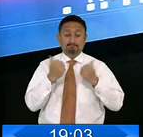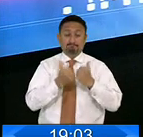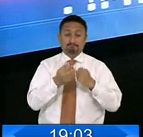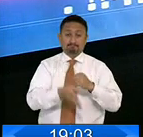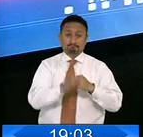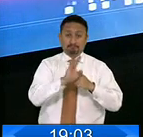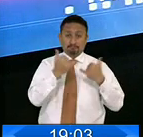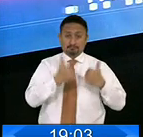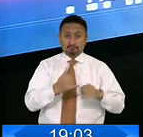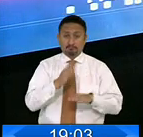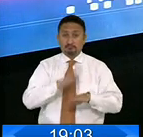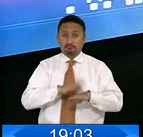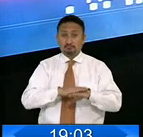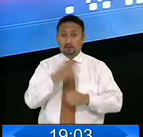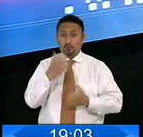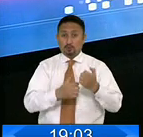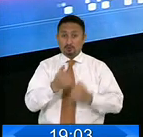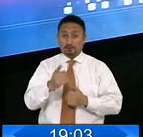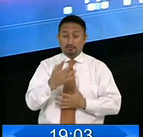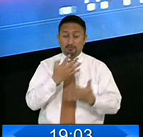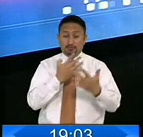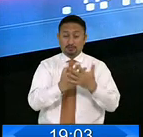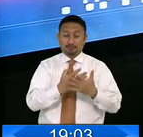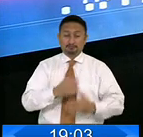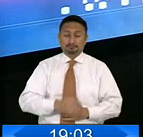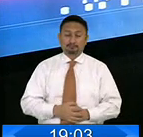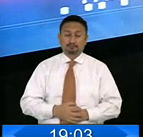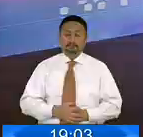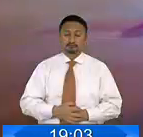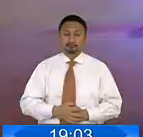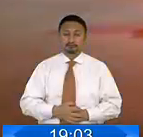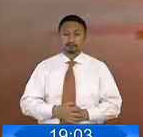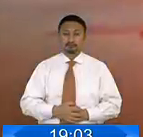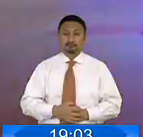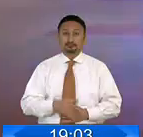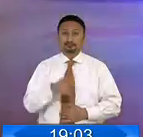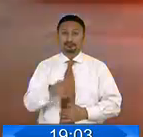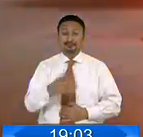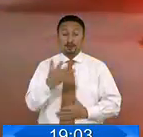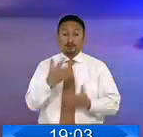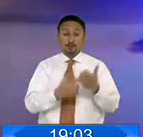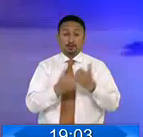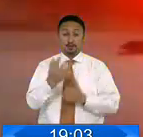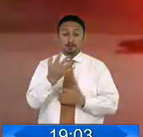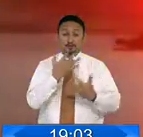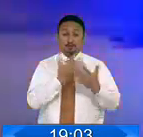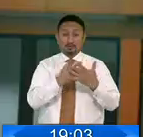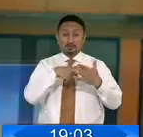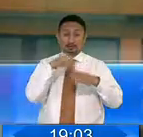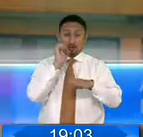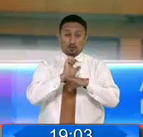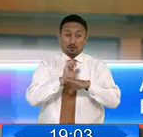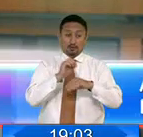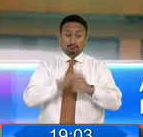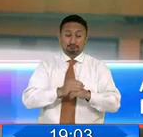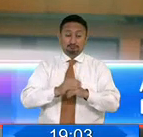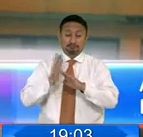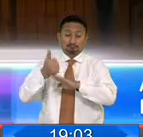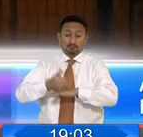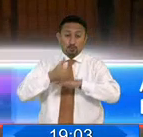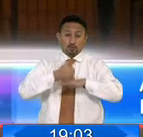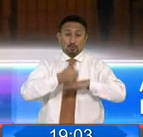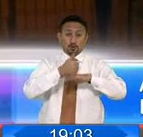nacional por la crisis carcelaria que vive el país la crisis carcelaria en el país ha llevado a las máximas